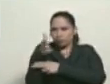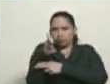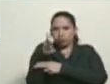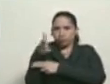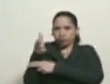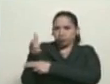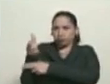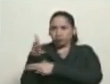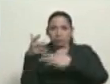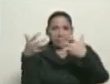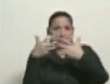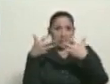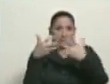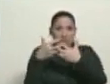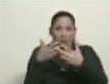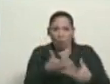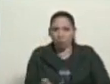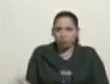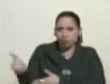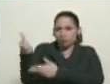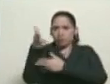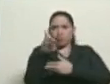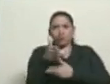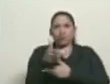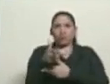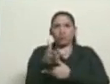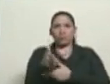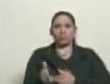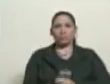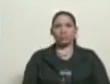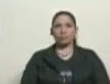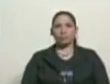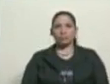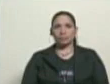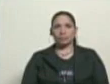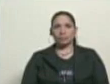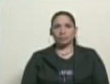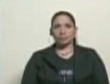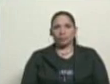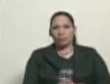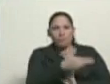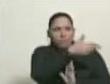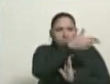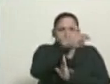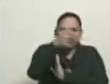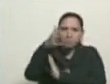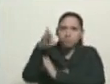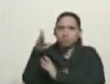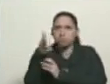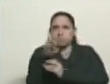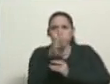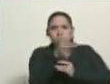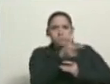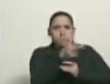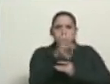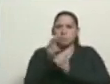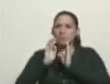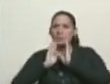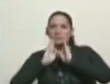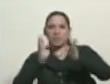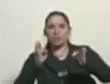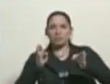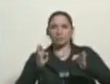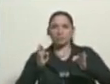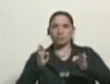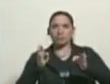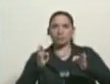con fusiles, con ametralladoras, apuntando hacia las vías,